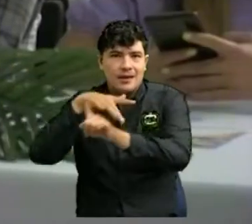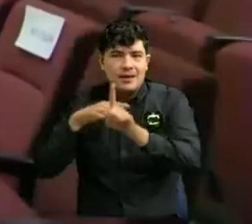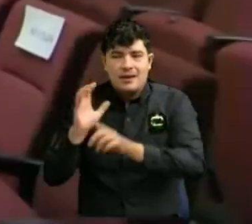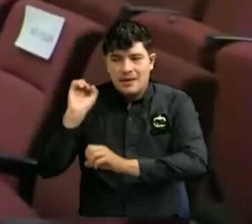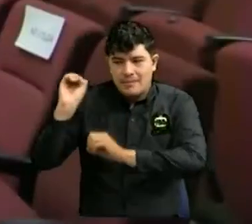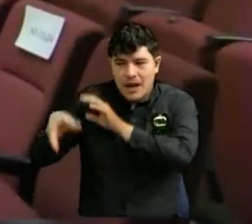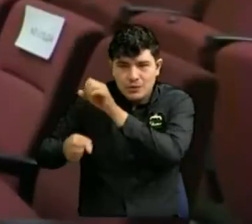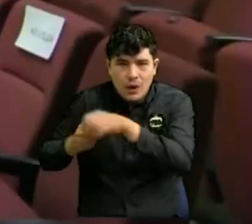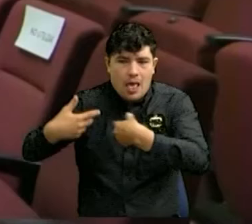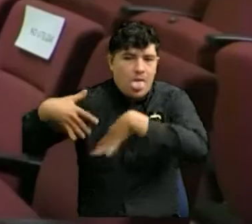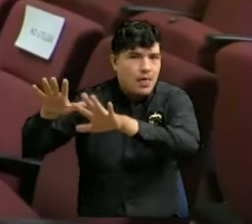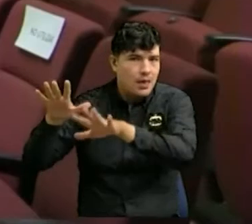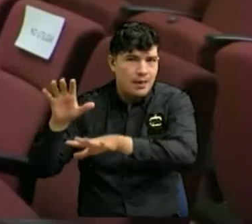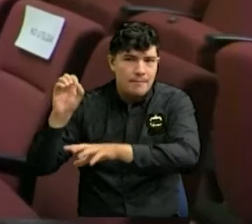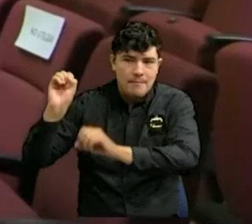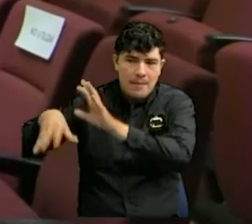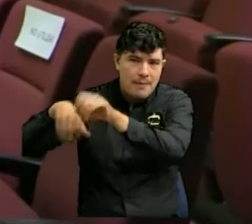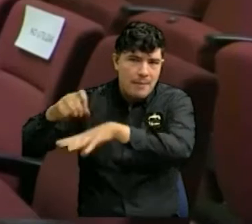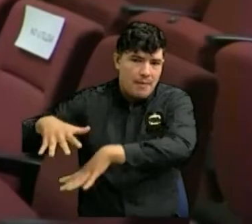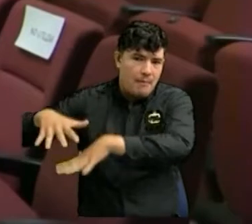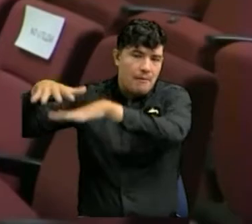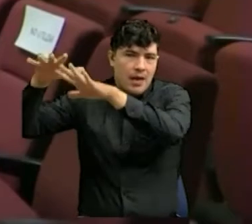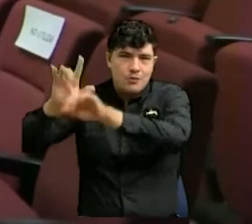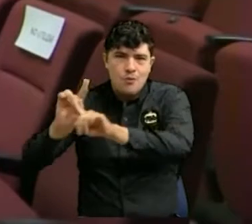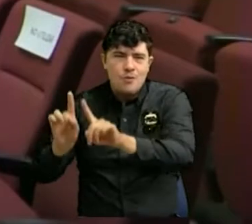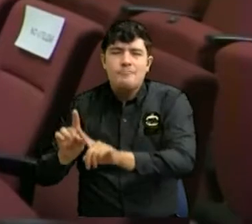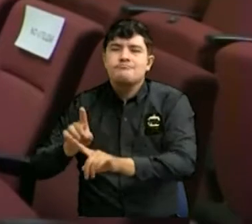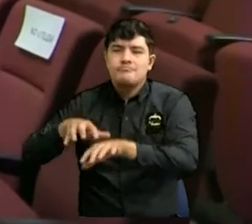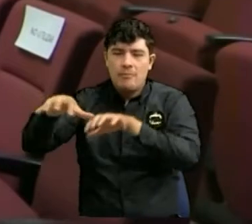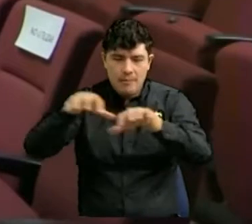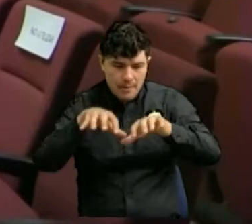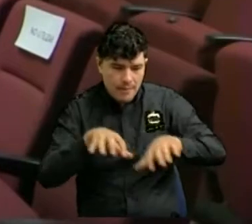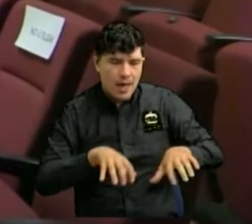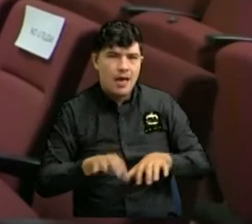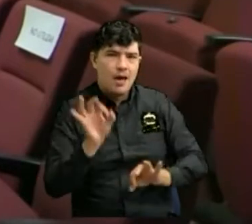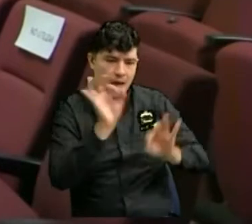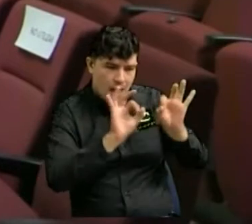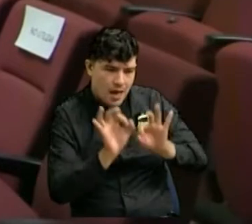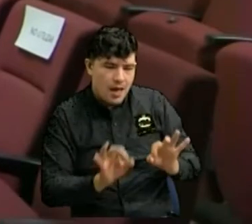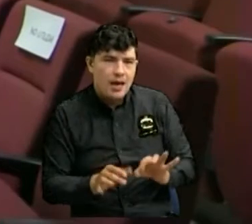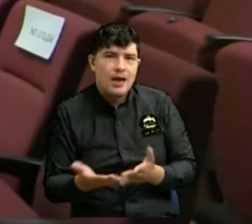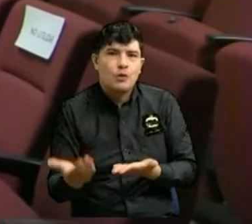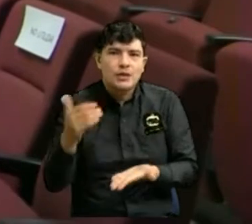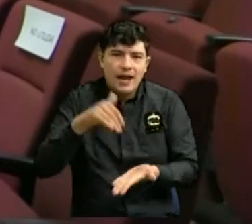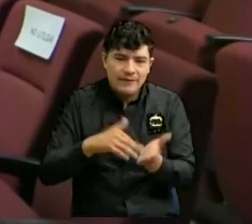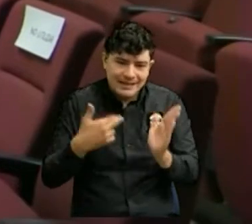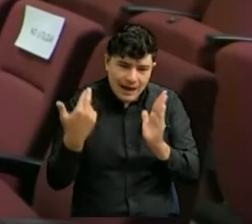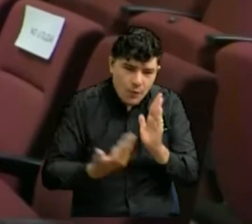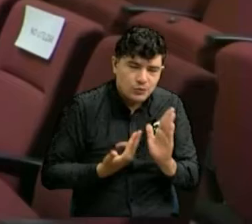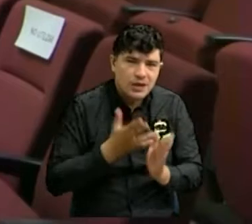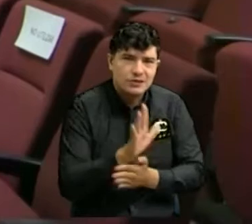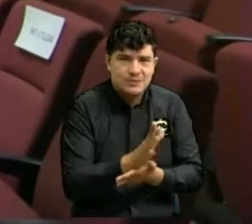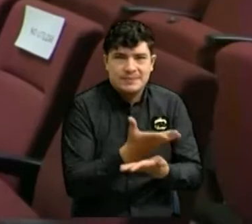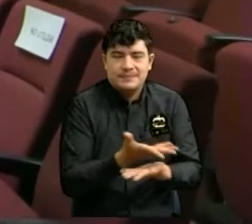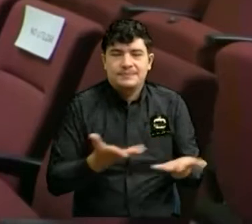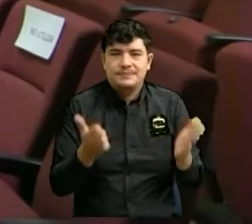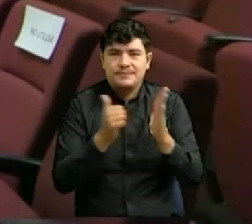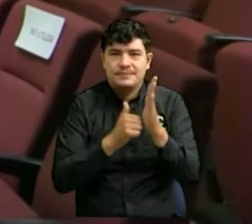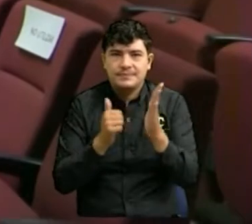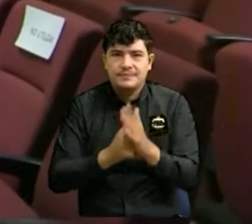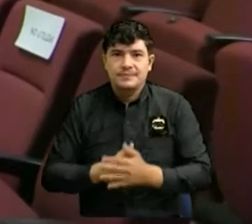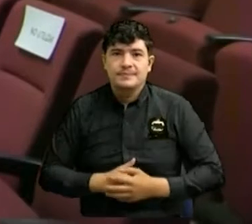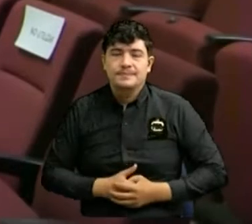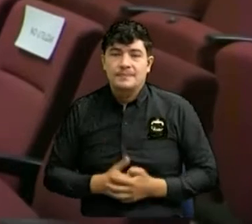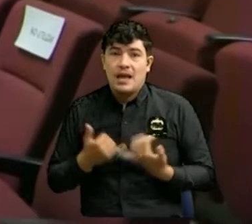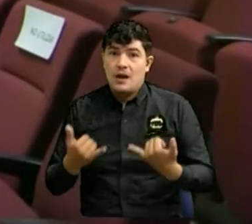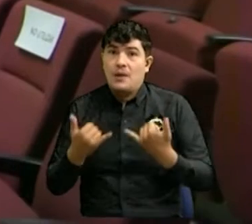eso es un documento que tiene unos compromisos los cuales como personera municipal se pide el cumplimiento y esto lo vamos a